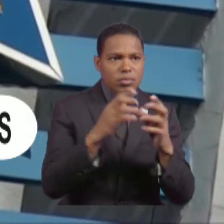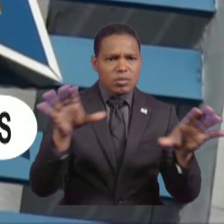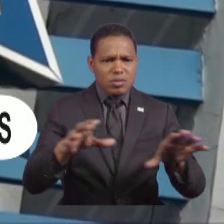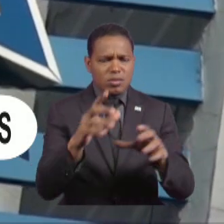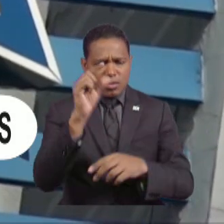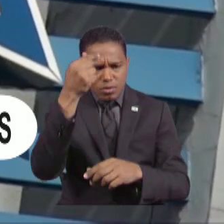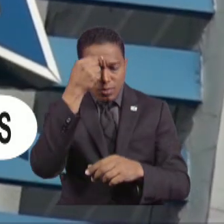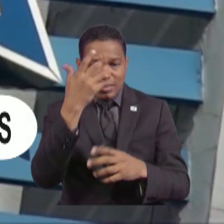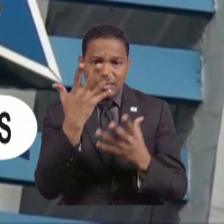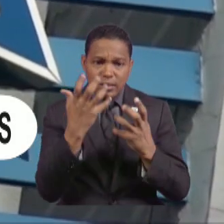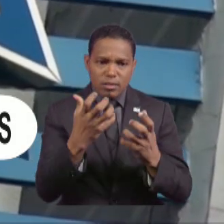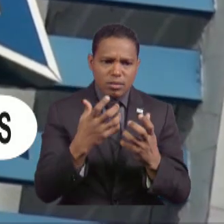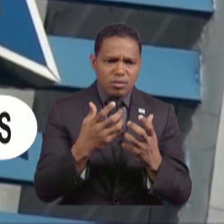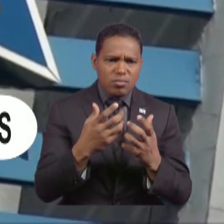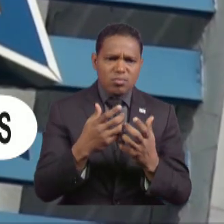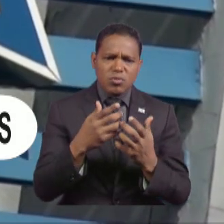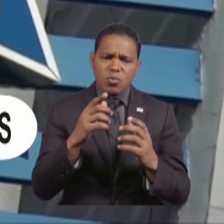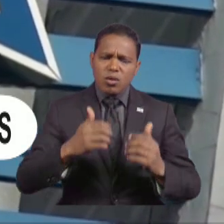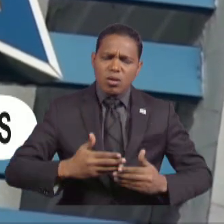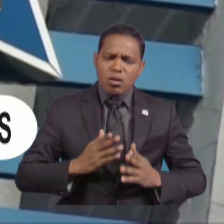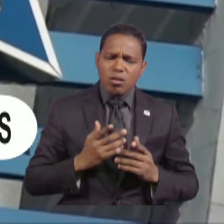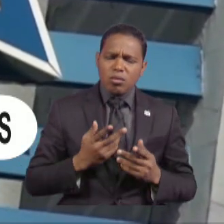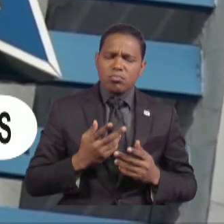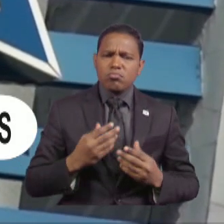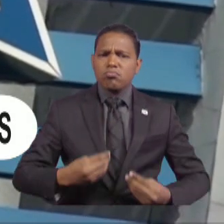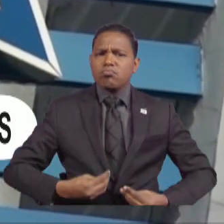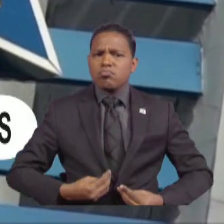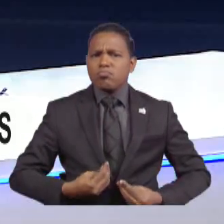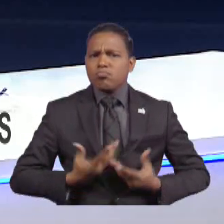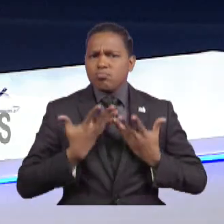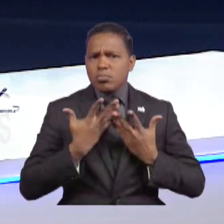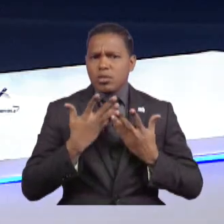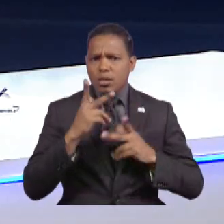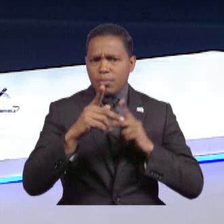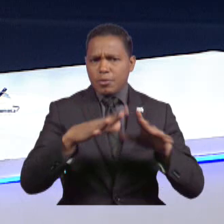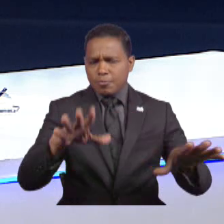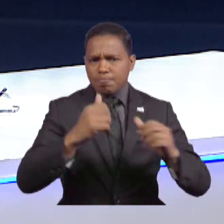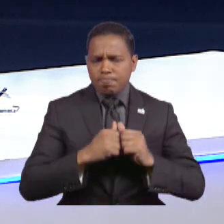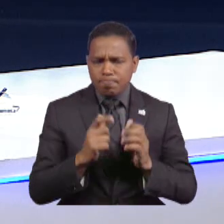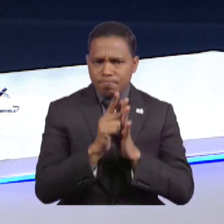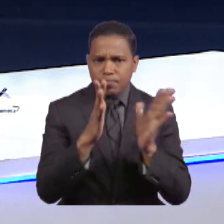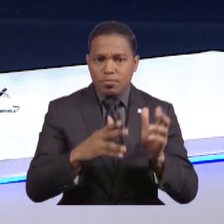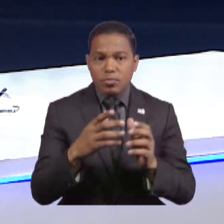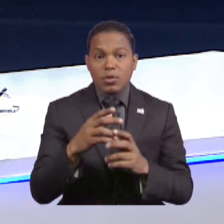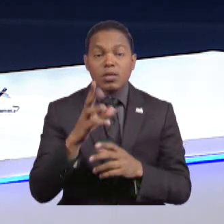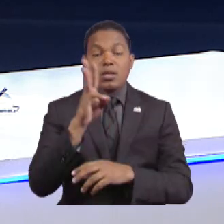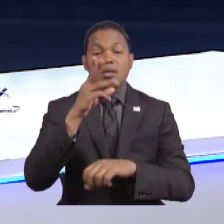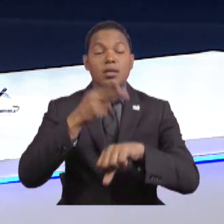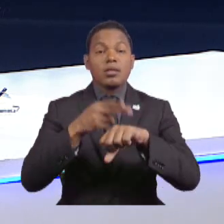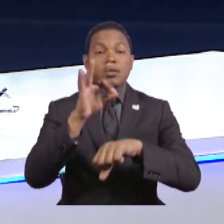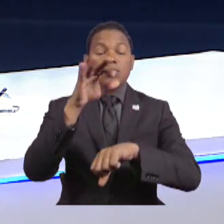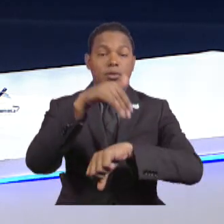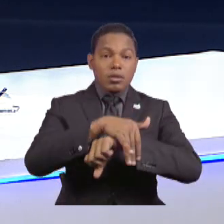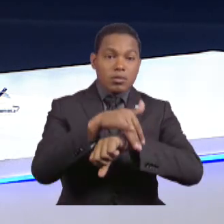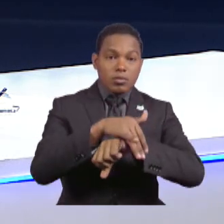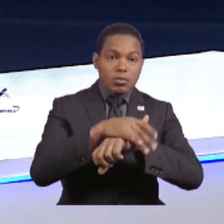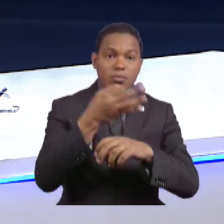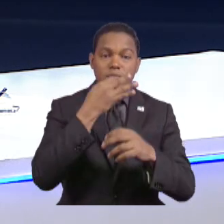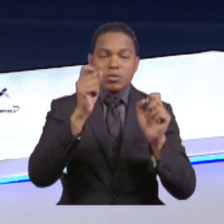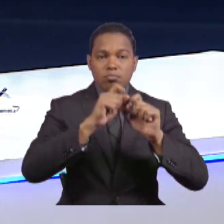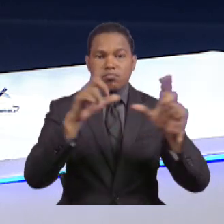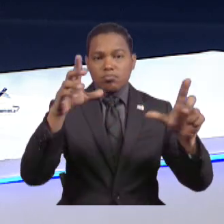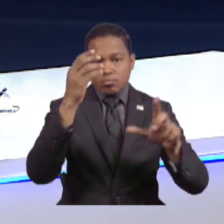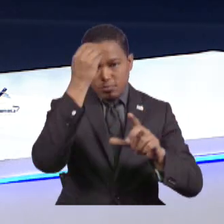busca desconocer la voluntad de los abogados. Mantenga la sintonía con nosotros a las 6 de la tarde y 9 de la noche en nuestras próximas emisiones